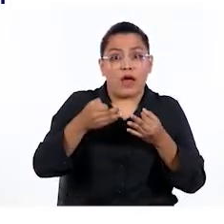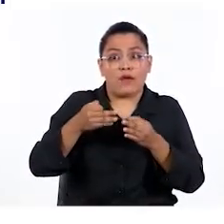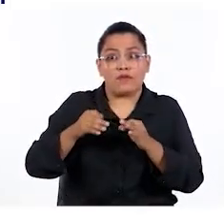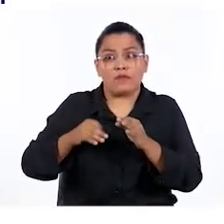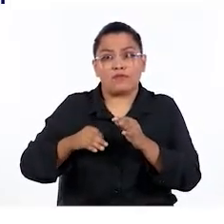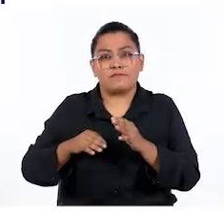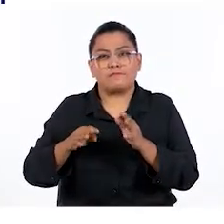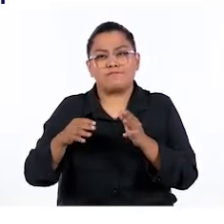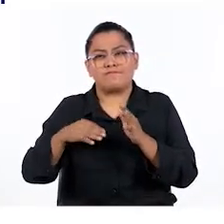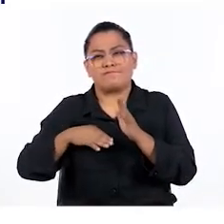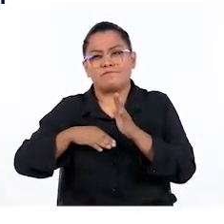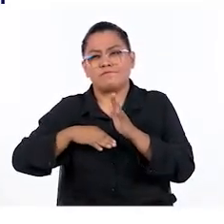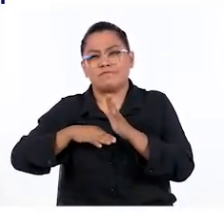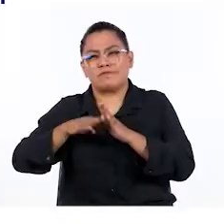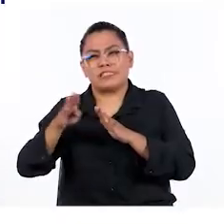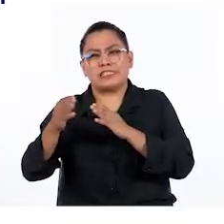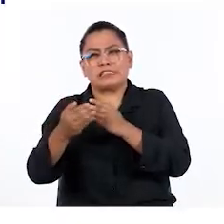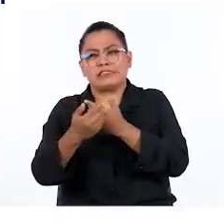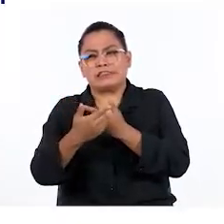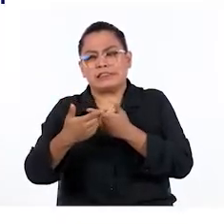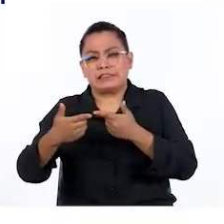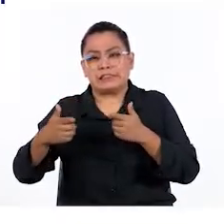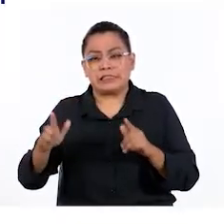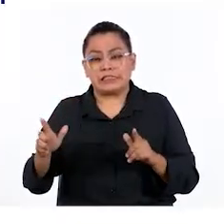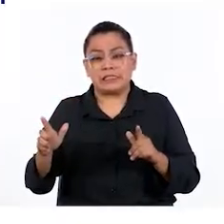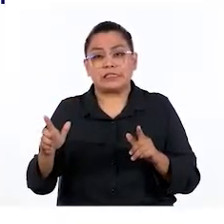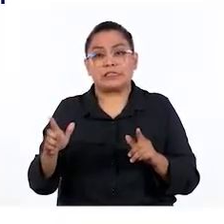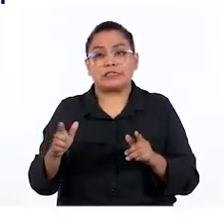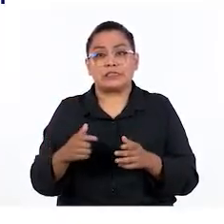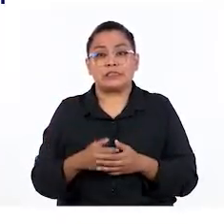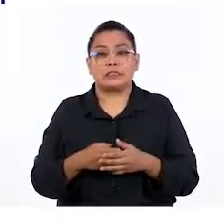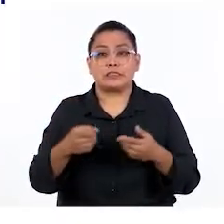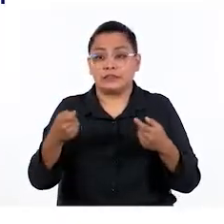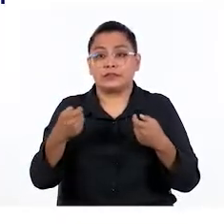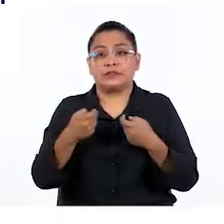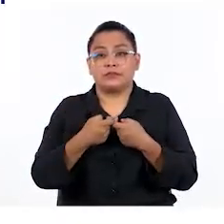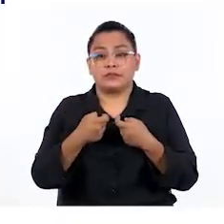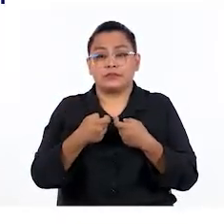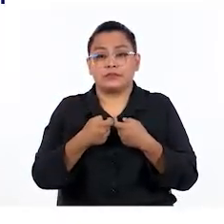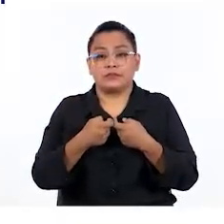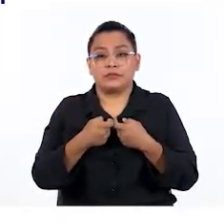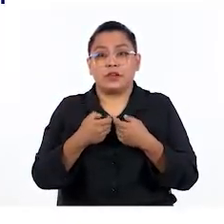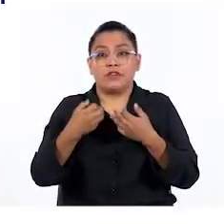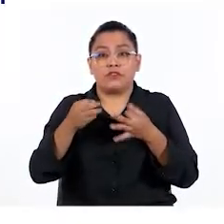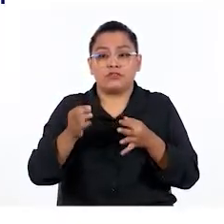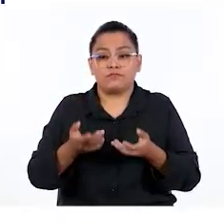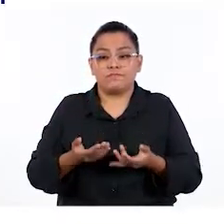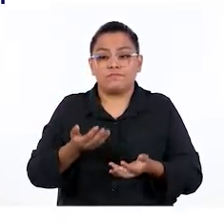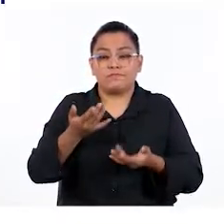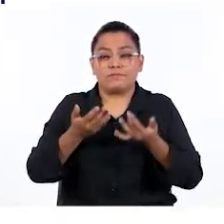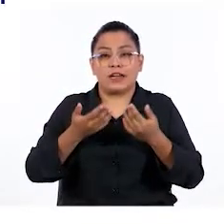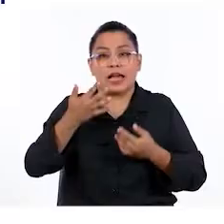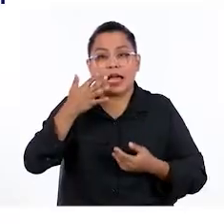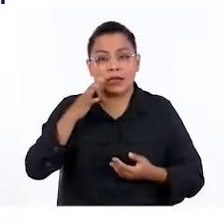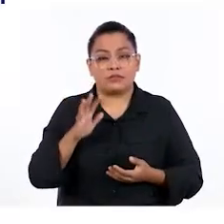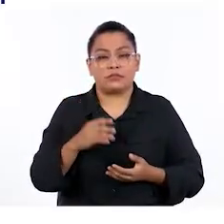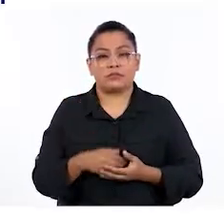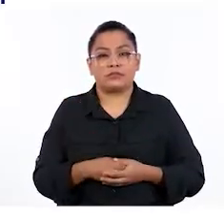más oxidada, liberando una gran cantidad de energía en forma de calor. Por ejemplo,